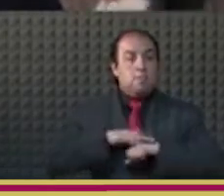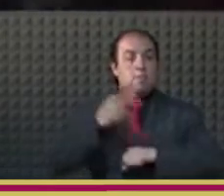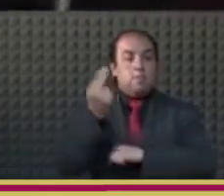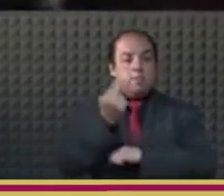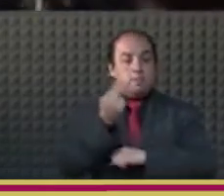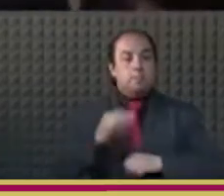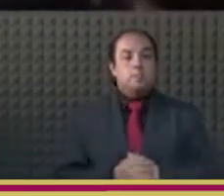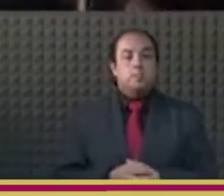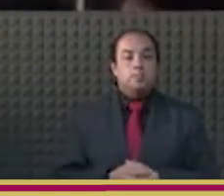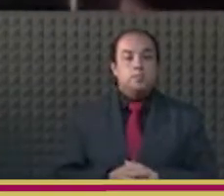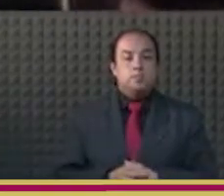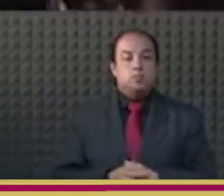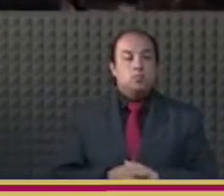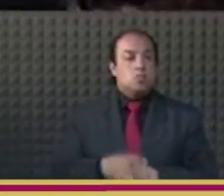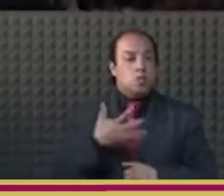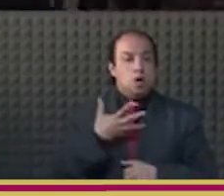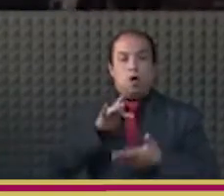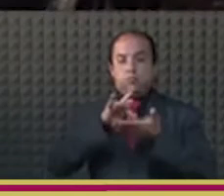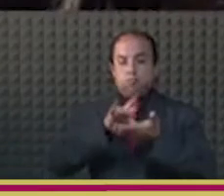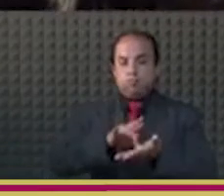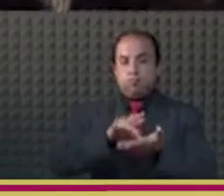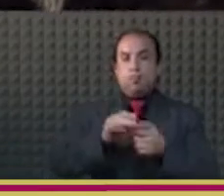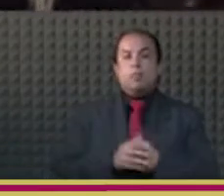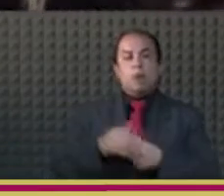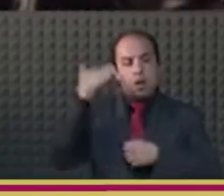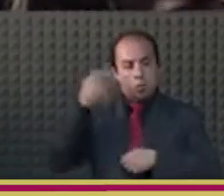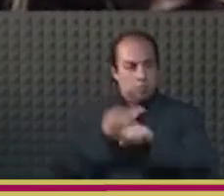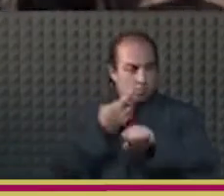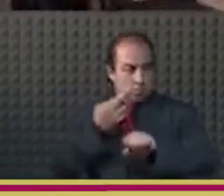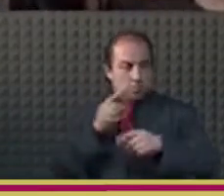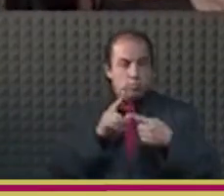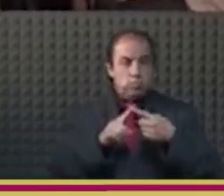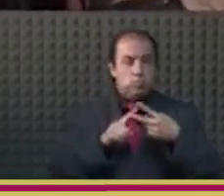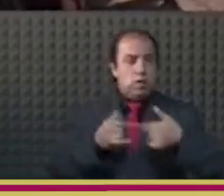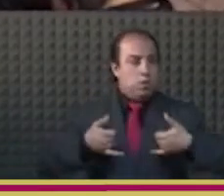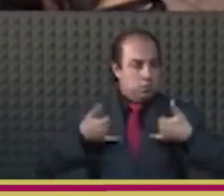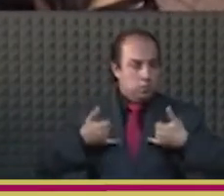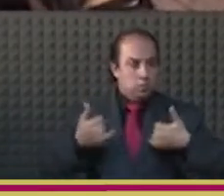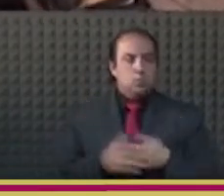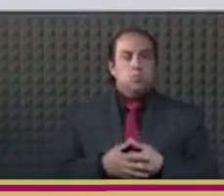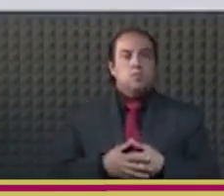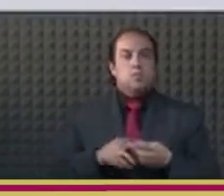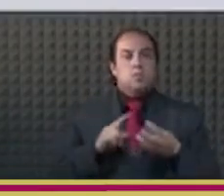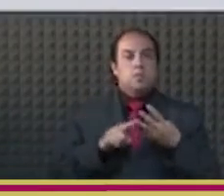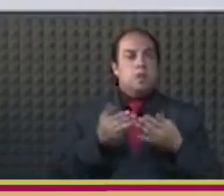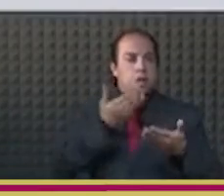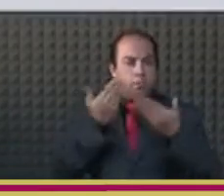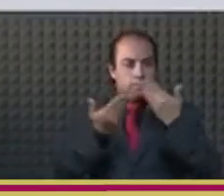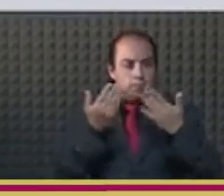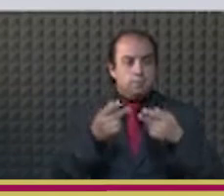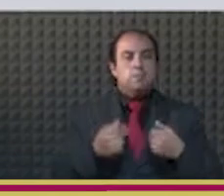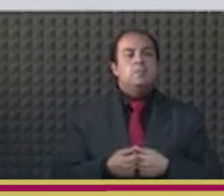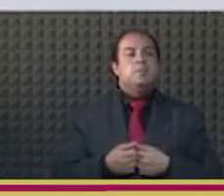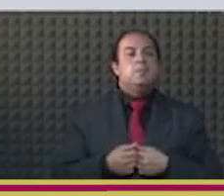lo necesitaban. Y así se ha venido apoyando a los adultos mayores, a los jóvenes, a los estudiantes, a